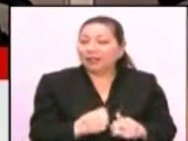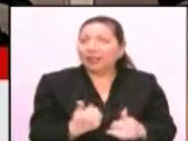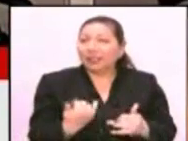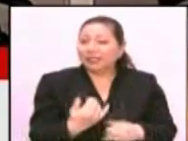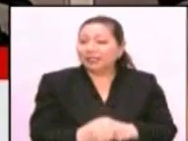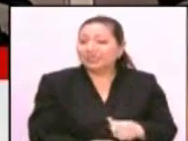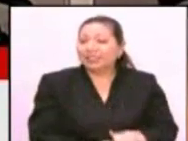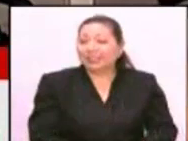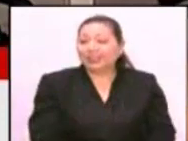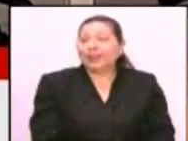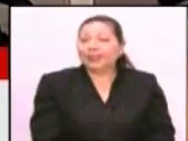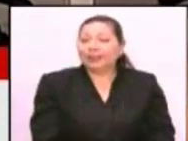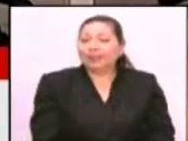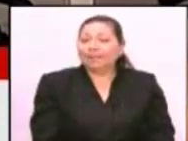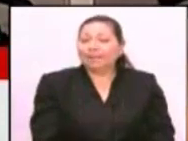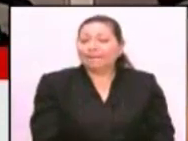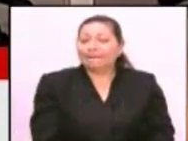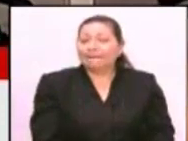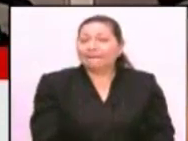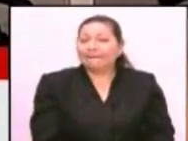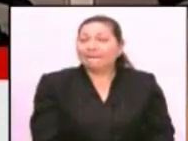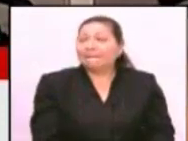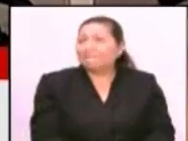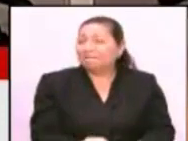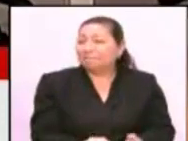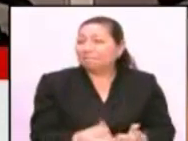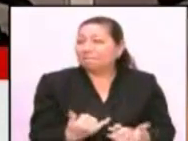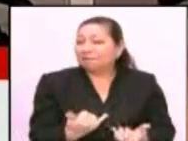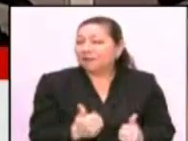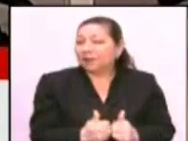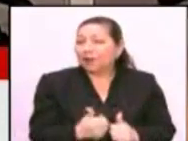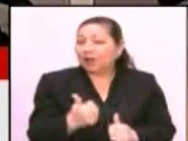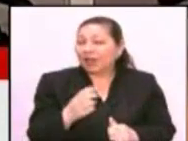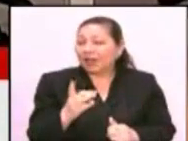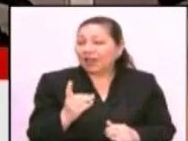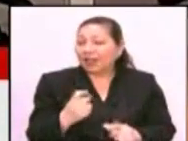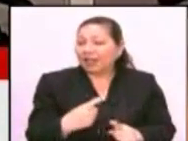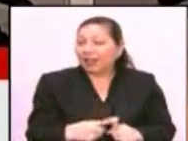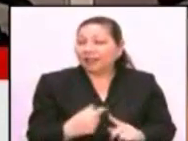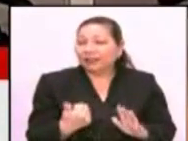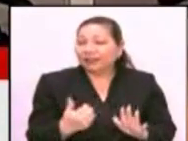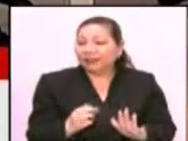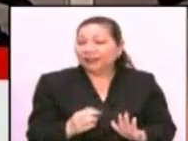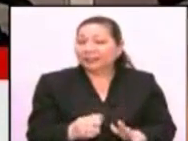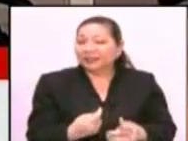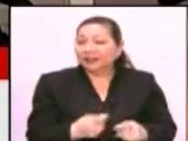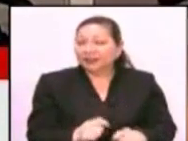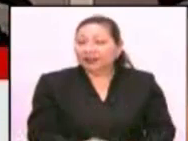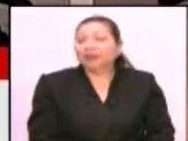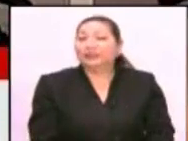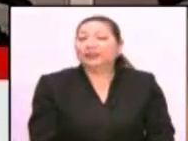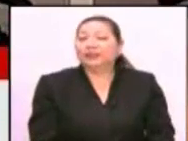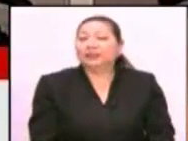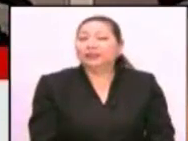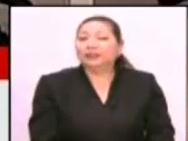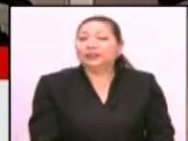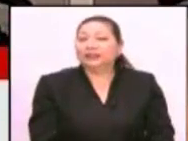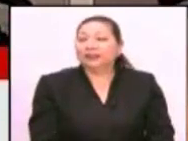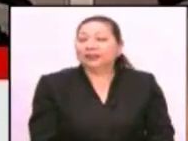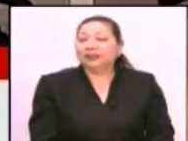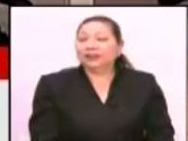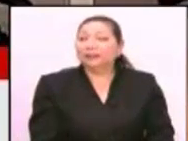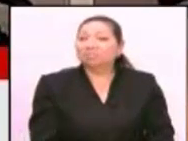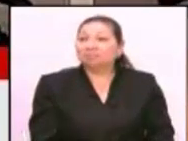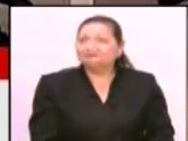En mayo de este año, esto ha sido con ADEX, 60 exportadores en julio de este año, con